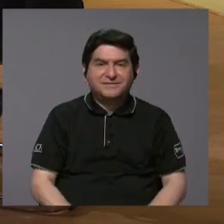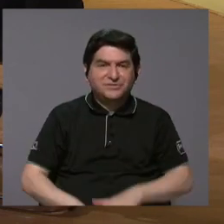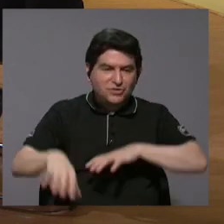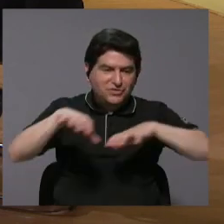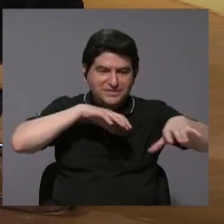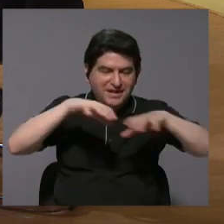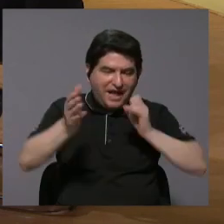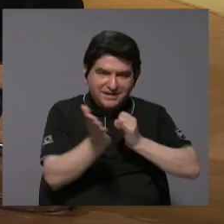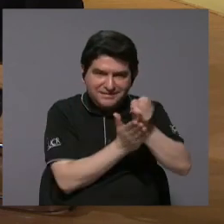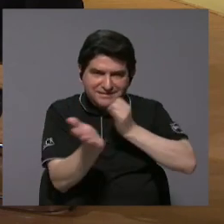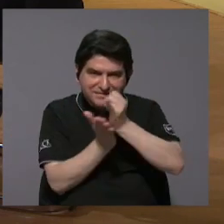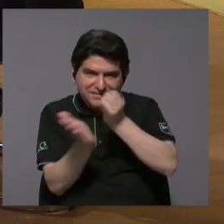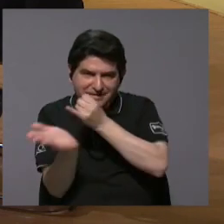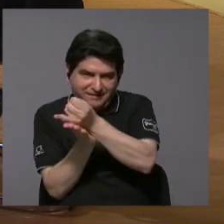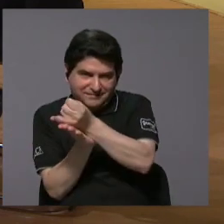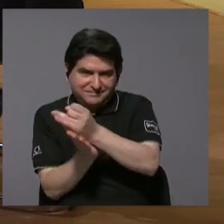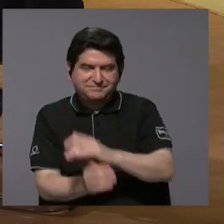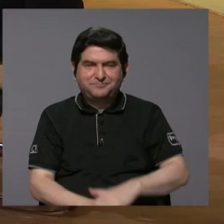de investigación,